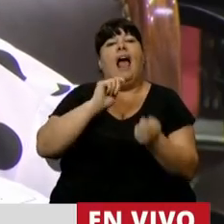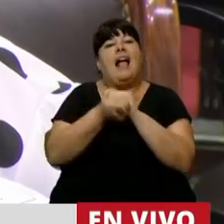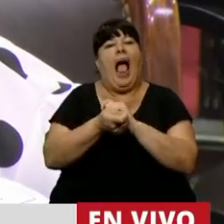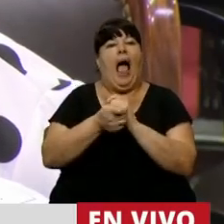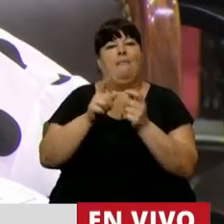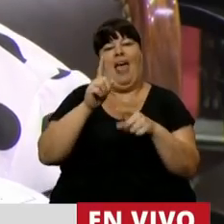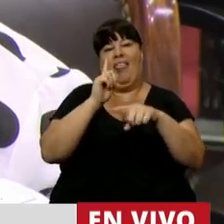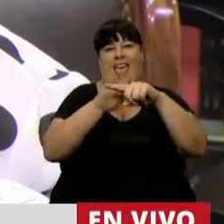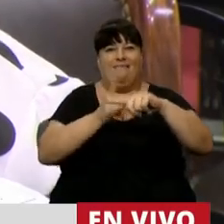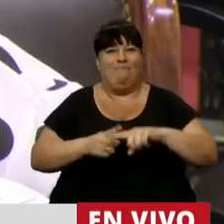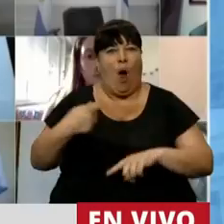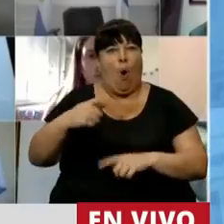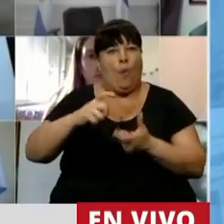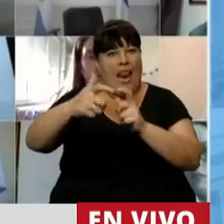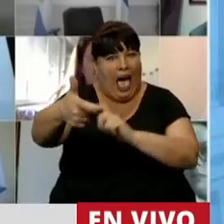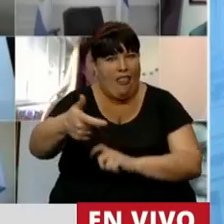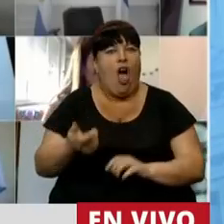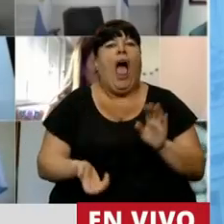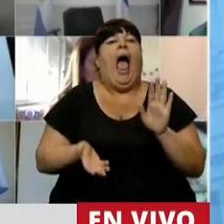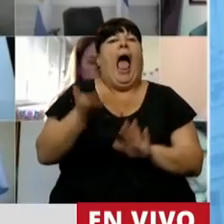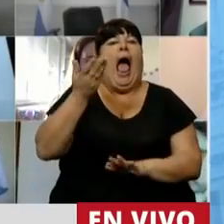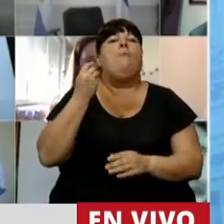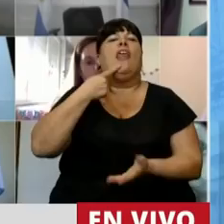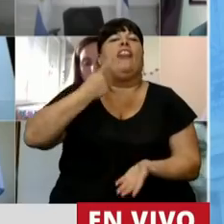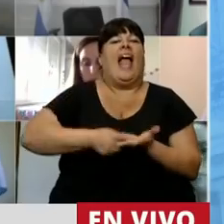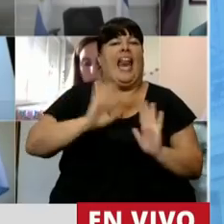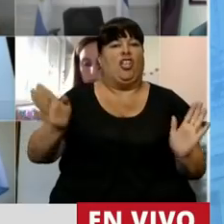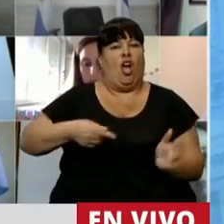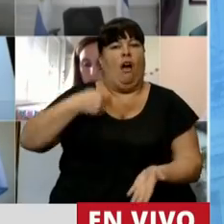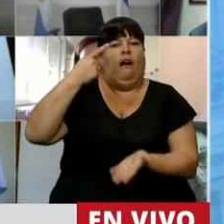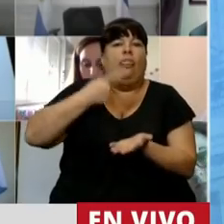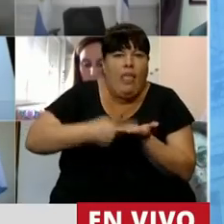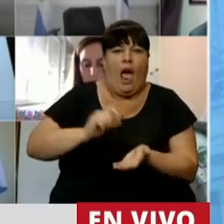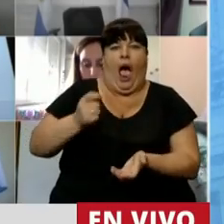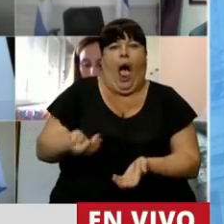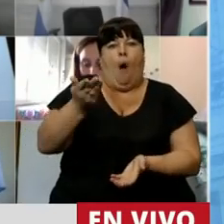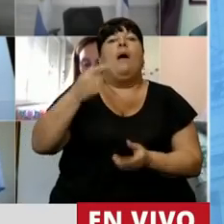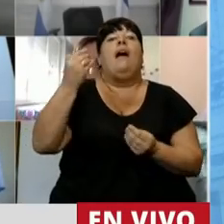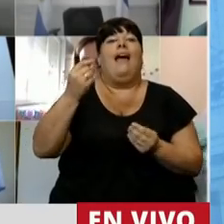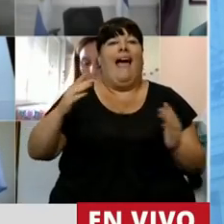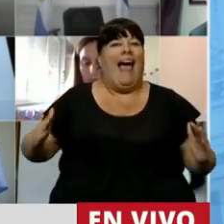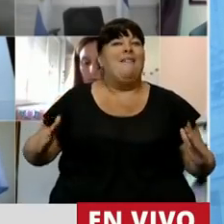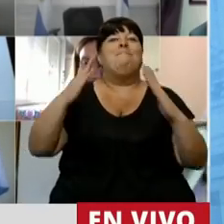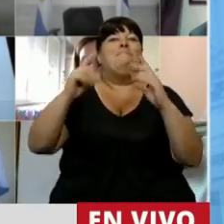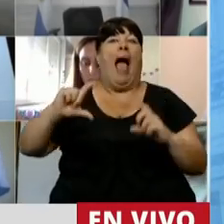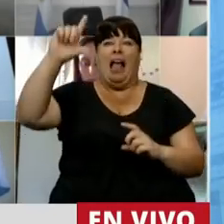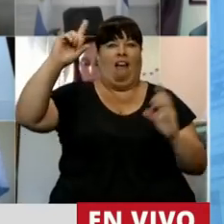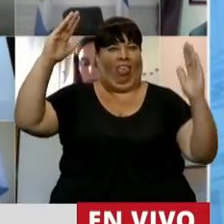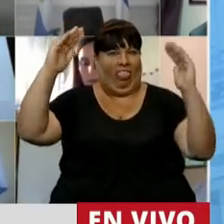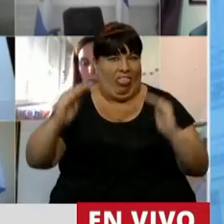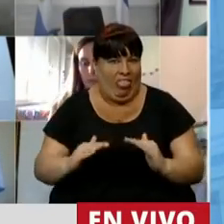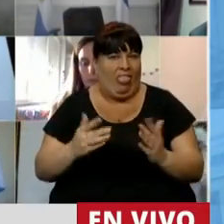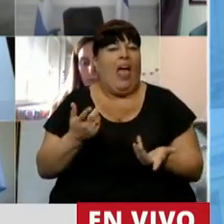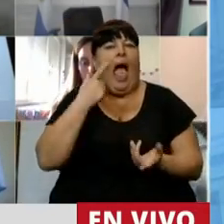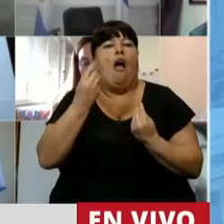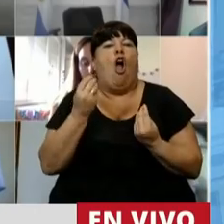movilidad jubilatoria, a darles aumentos por decreto, a achatar las pirámides, a ver